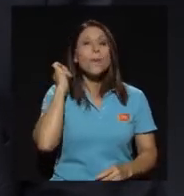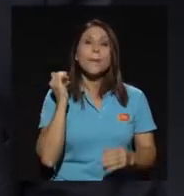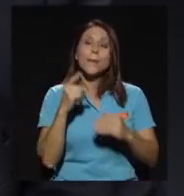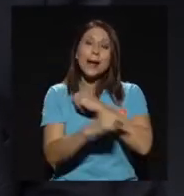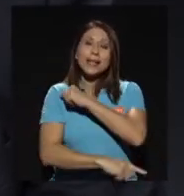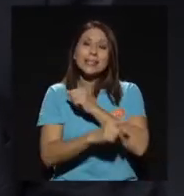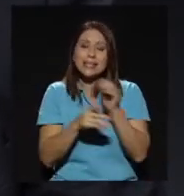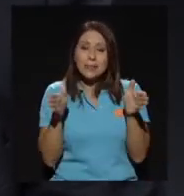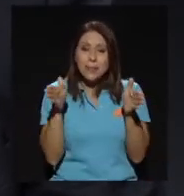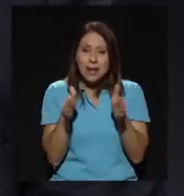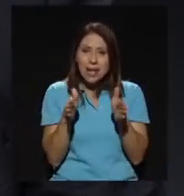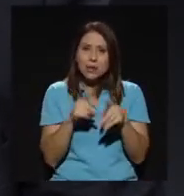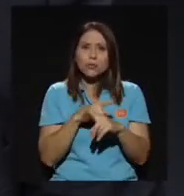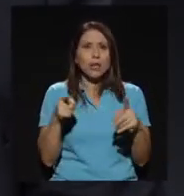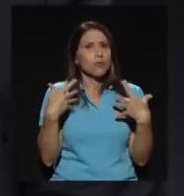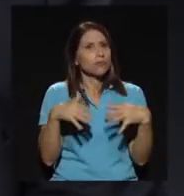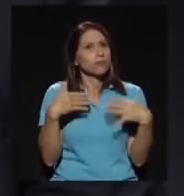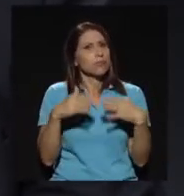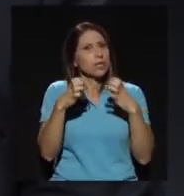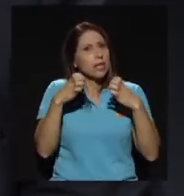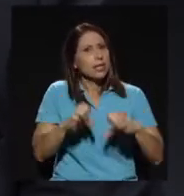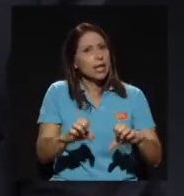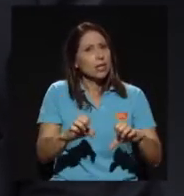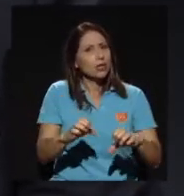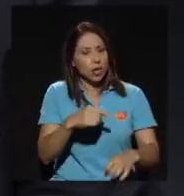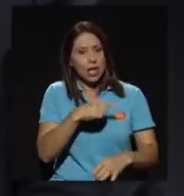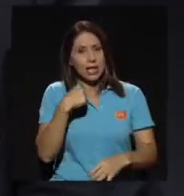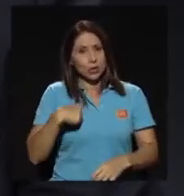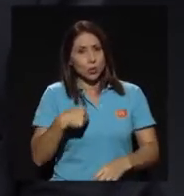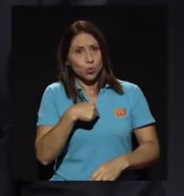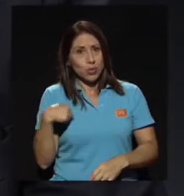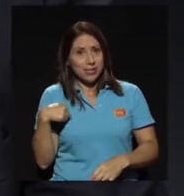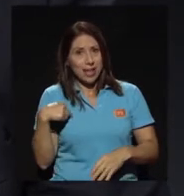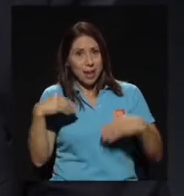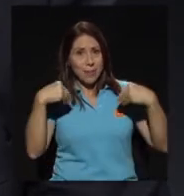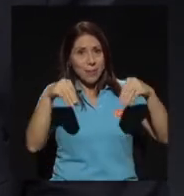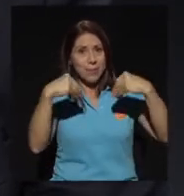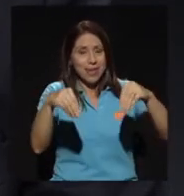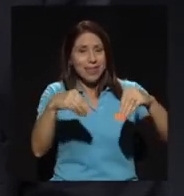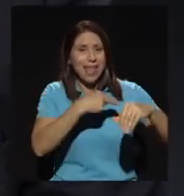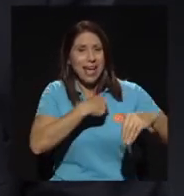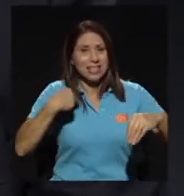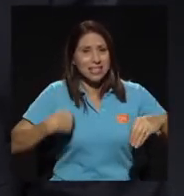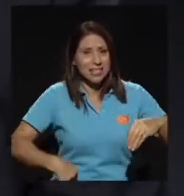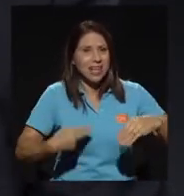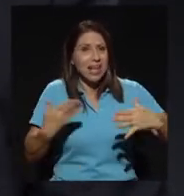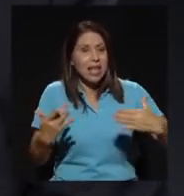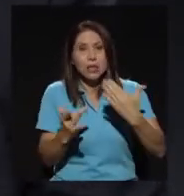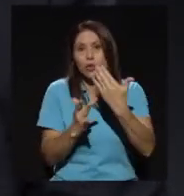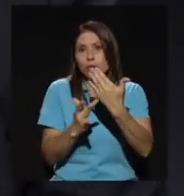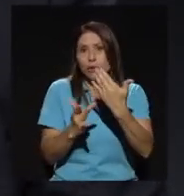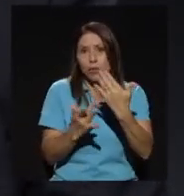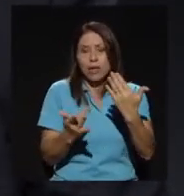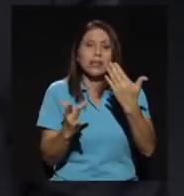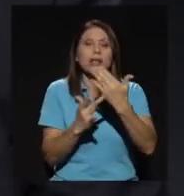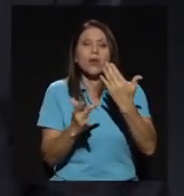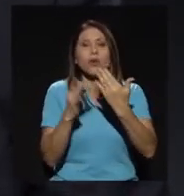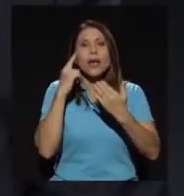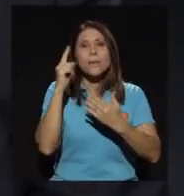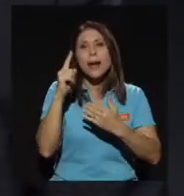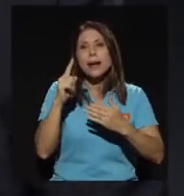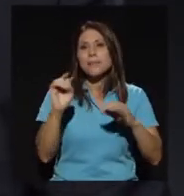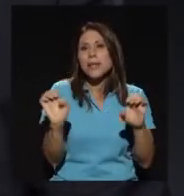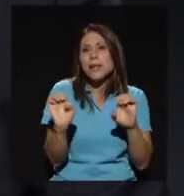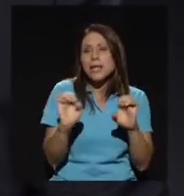suiza de lo que más vende a china es tecnología para para energías limpias tecnología para recuperar